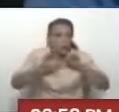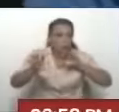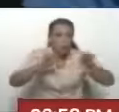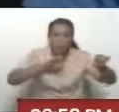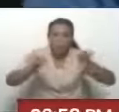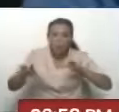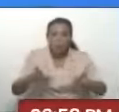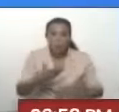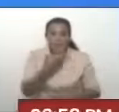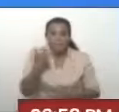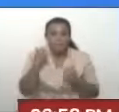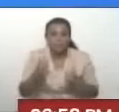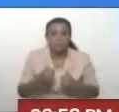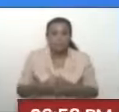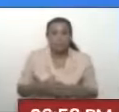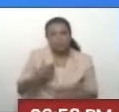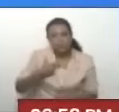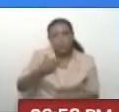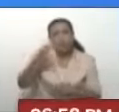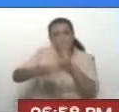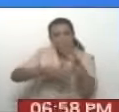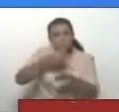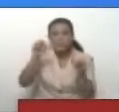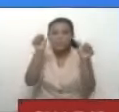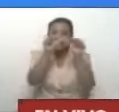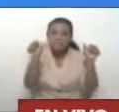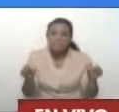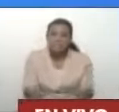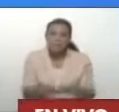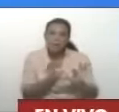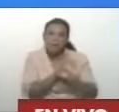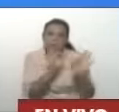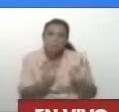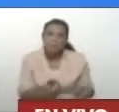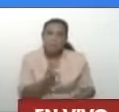y las mejores. Entonces, yo he venido hablando del sistema